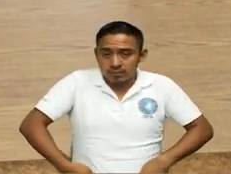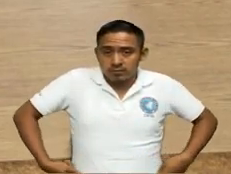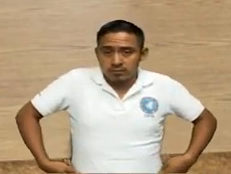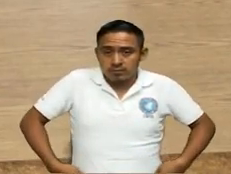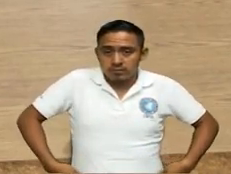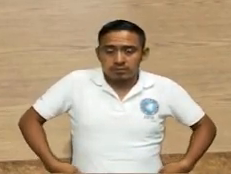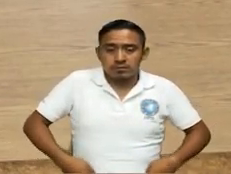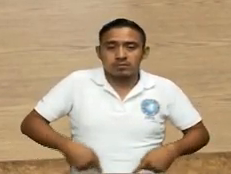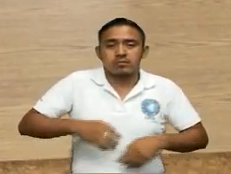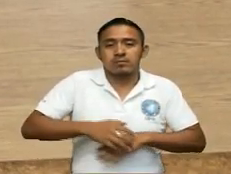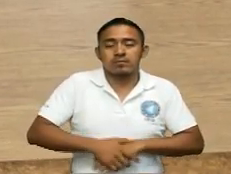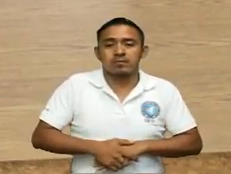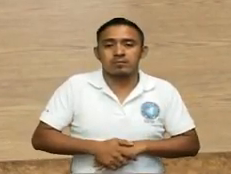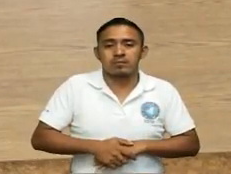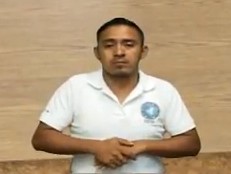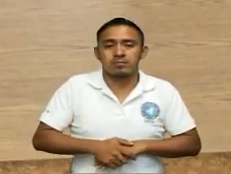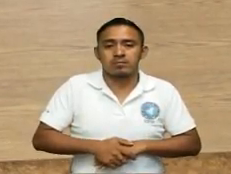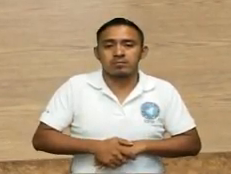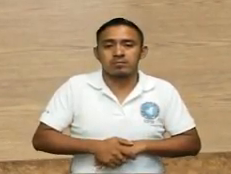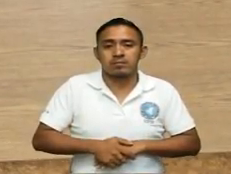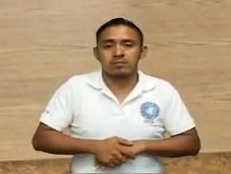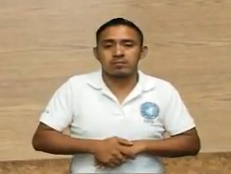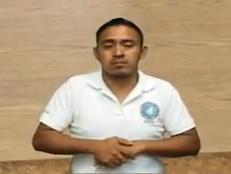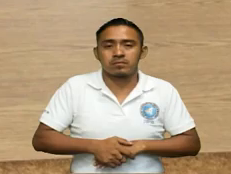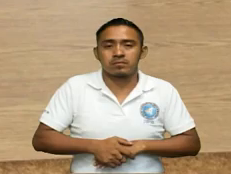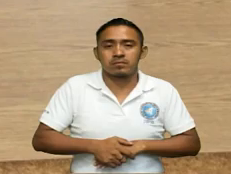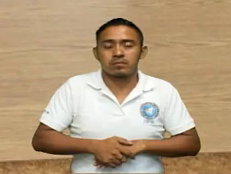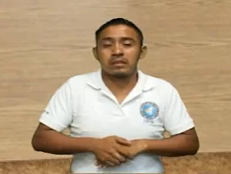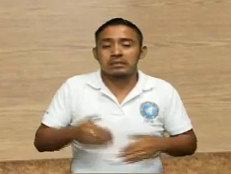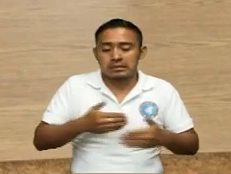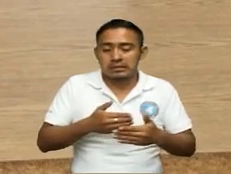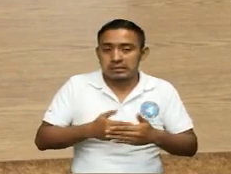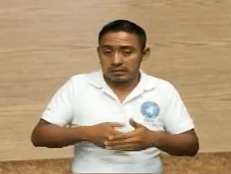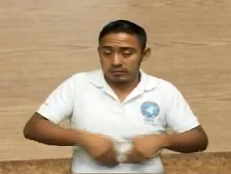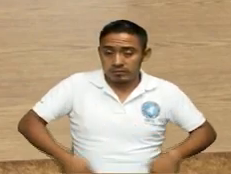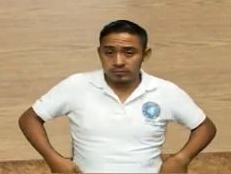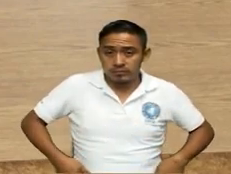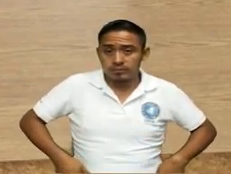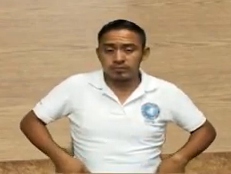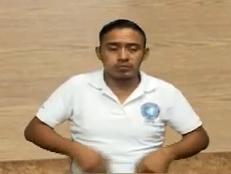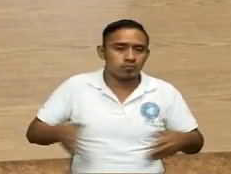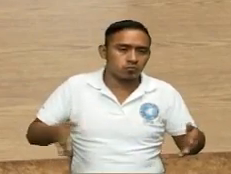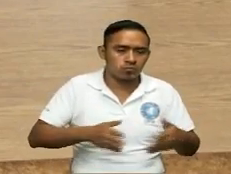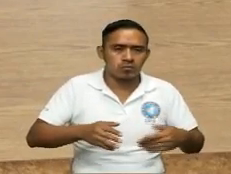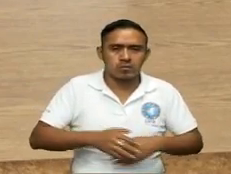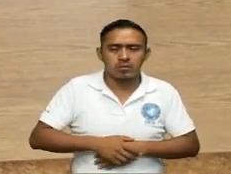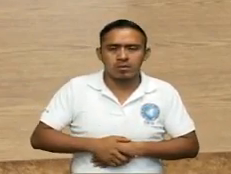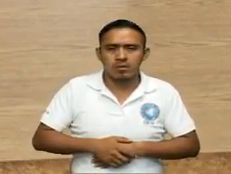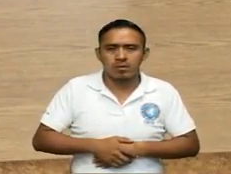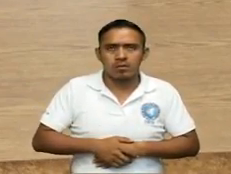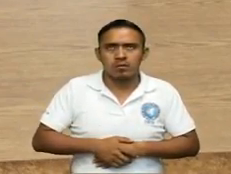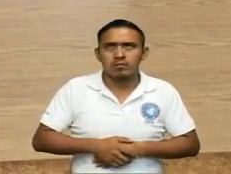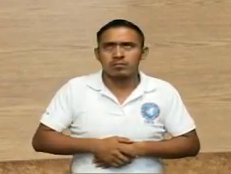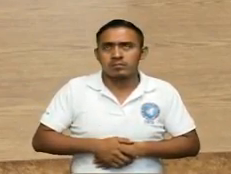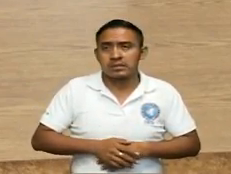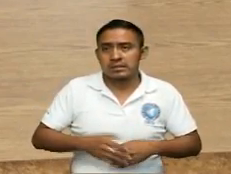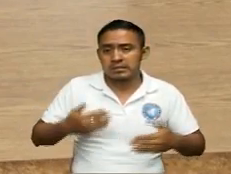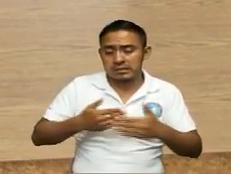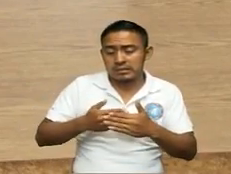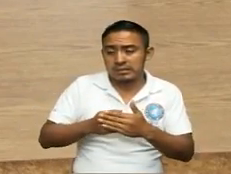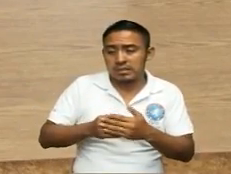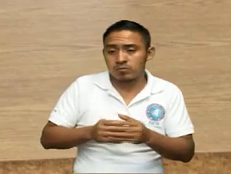lo que le conocen como... genitales, el área cerca de los genitales. Los genitales, exactamente. La región intraglútea o interglútea,